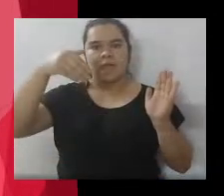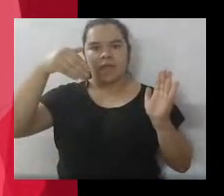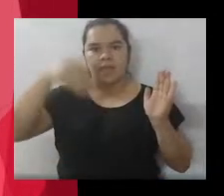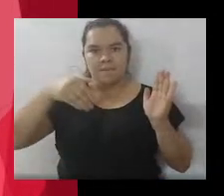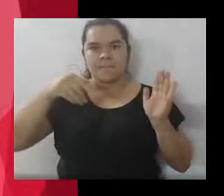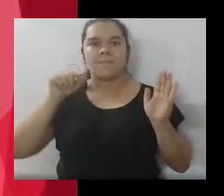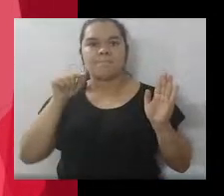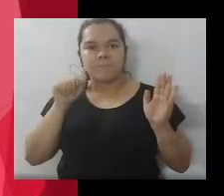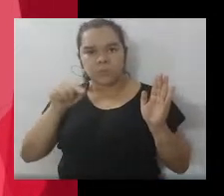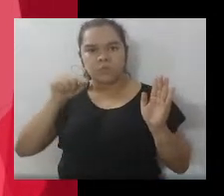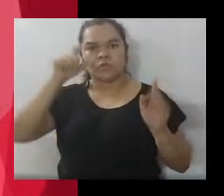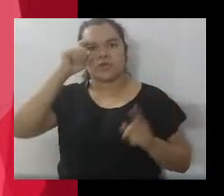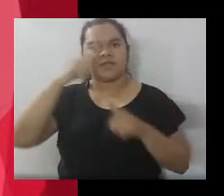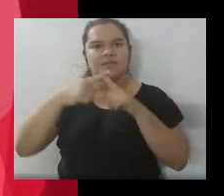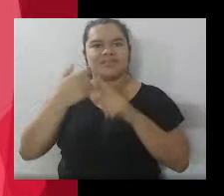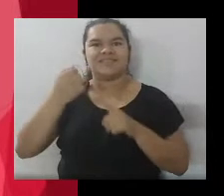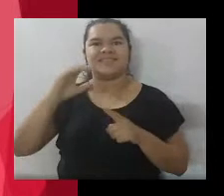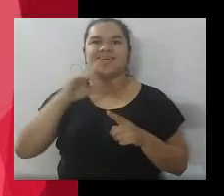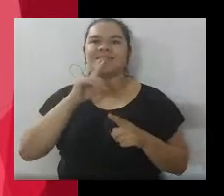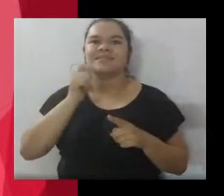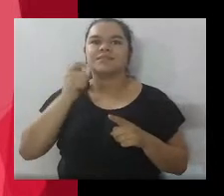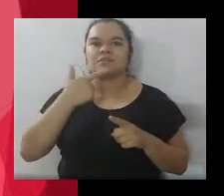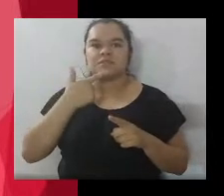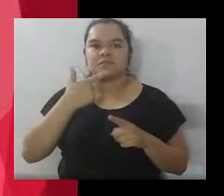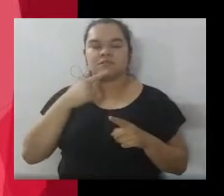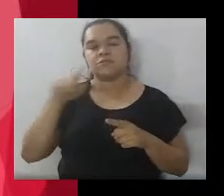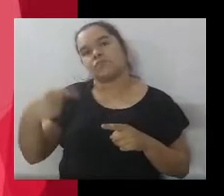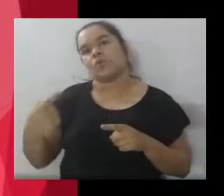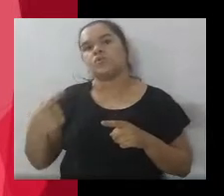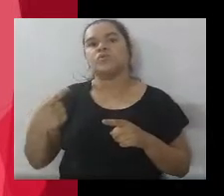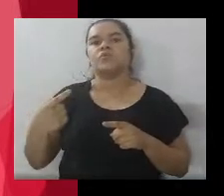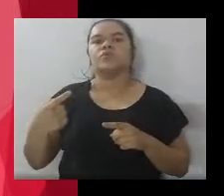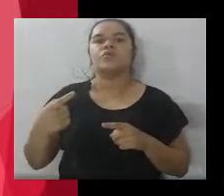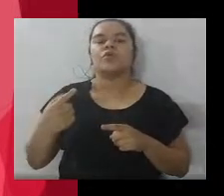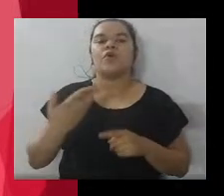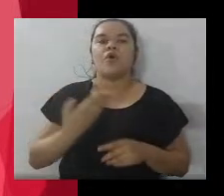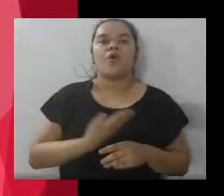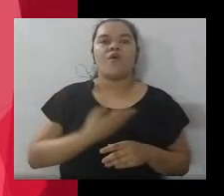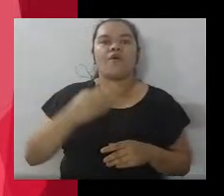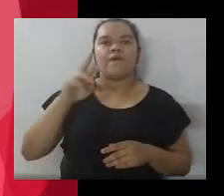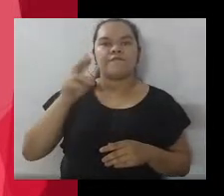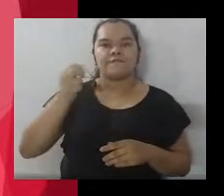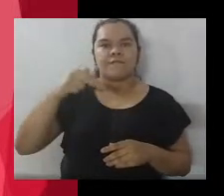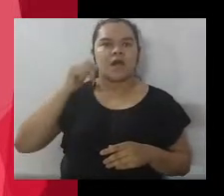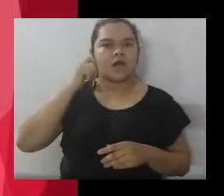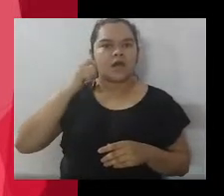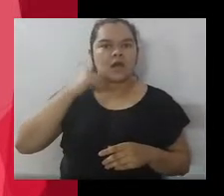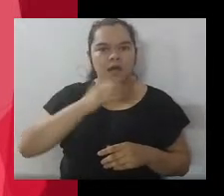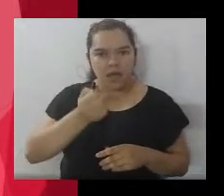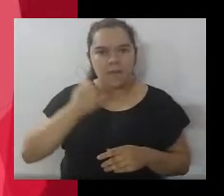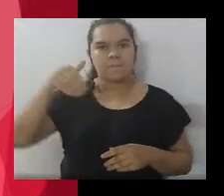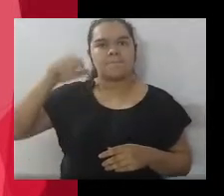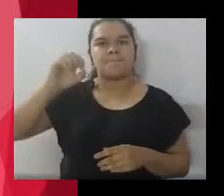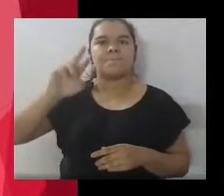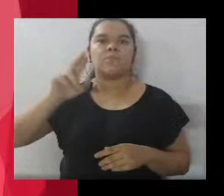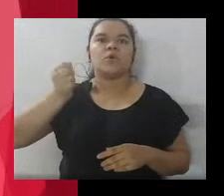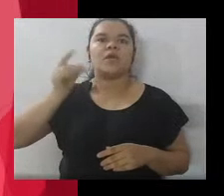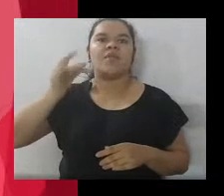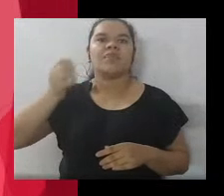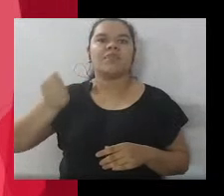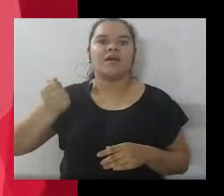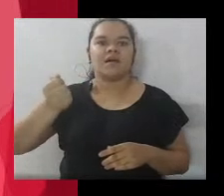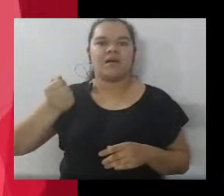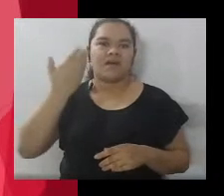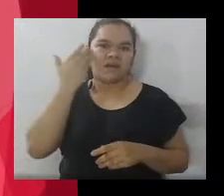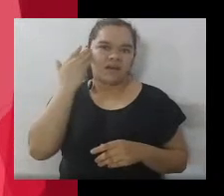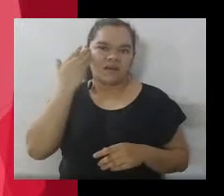fm.exactas o franja morada exactas une en el Facebook. Espero que